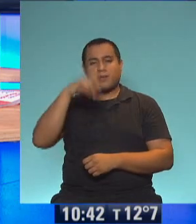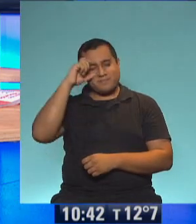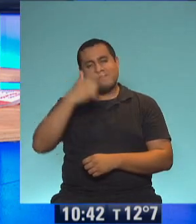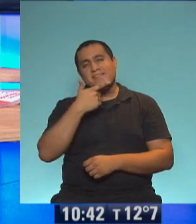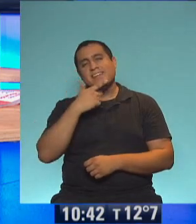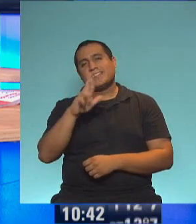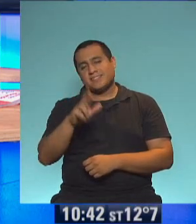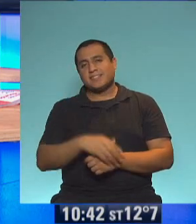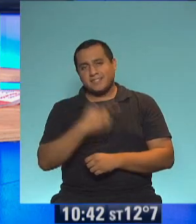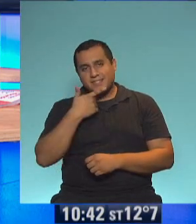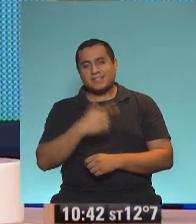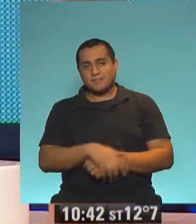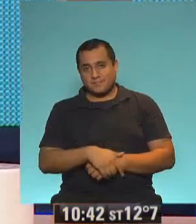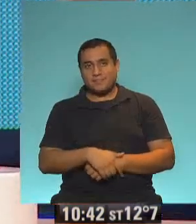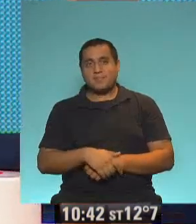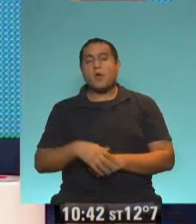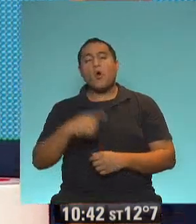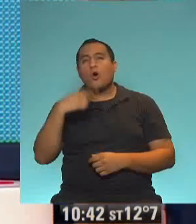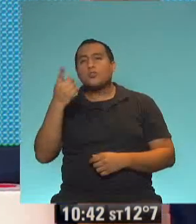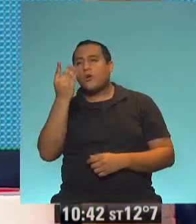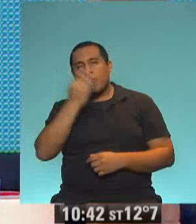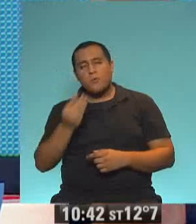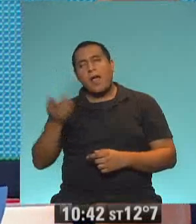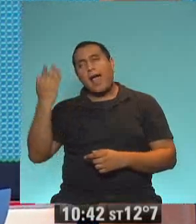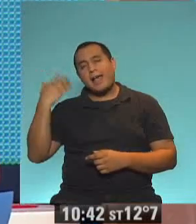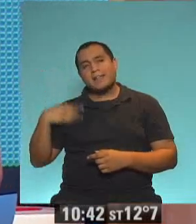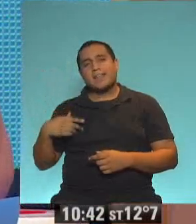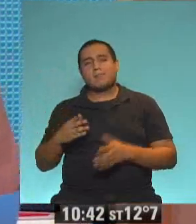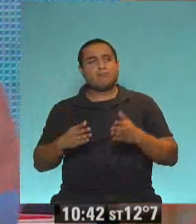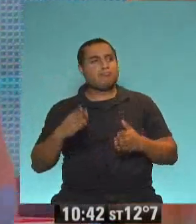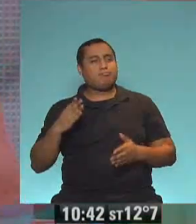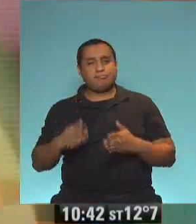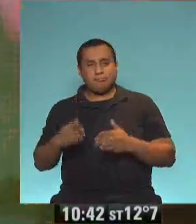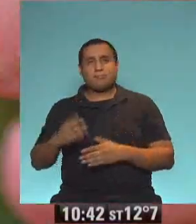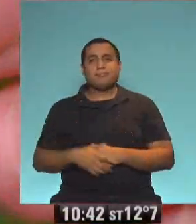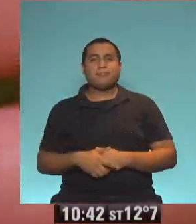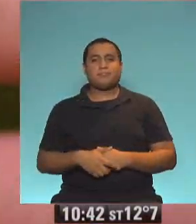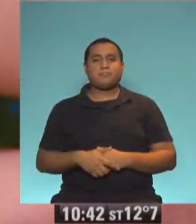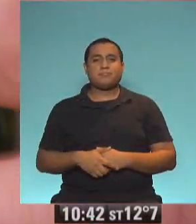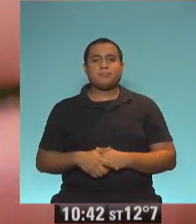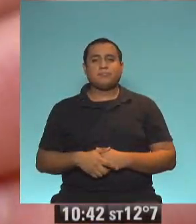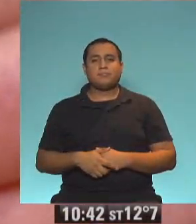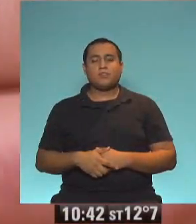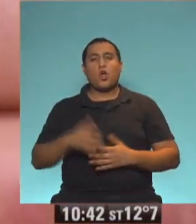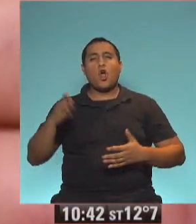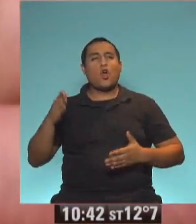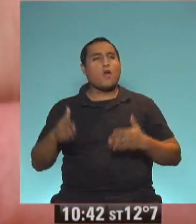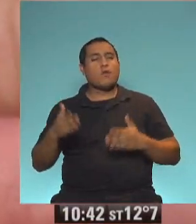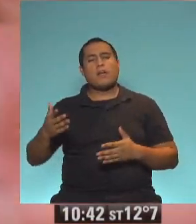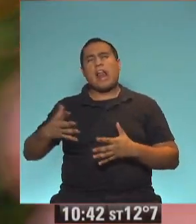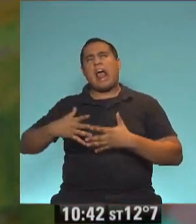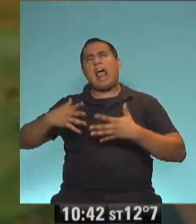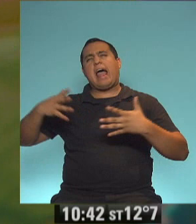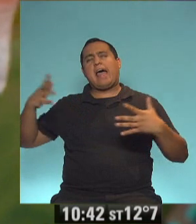Massinger. Massinger. Era un dibujito que veíamos cuando éramos chicos que estaba claro, buenísimo. Claro, era lo más. Massinger era un robot así gigante. Que